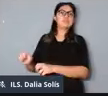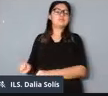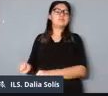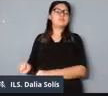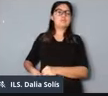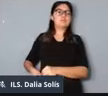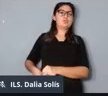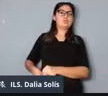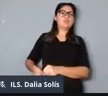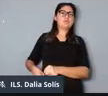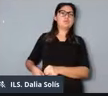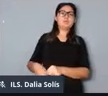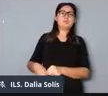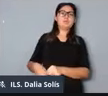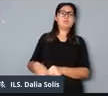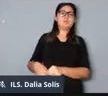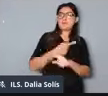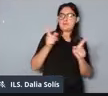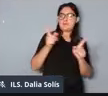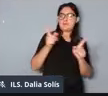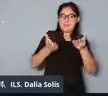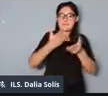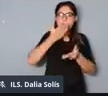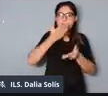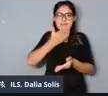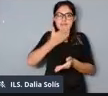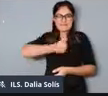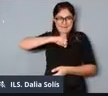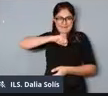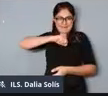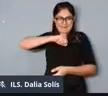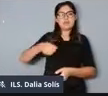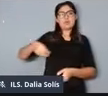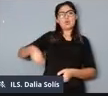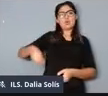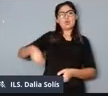Bueno, tener la capacidad de corresponsabilidad.